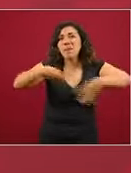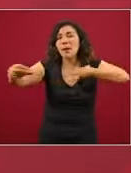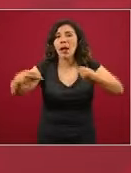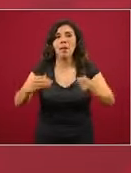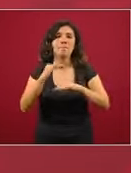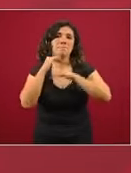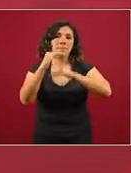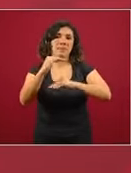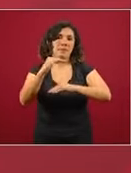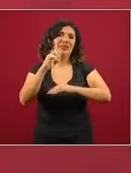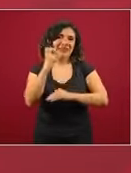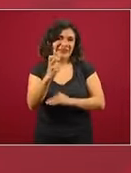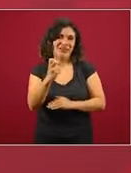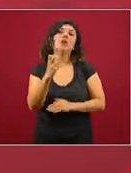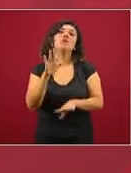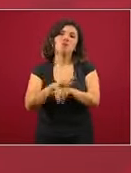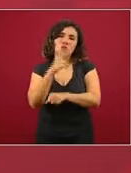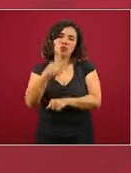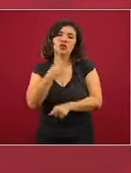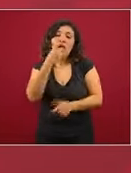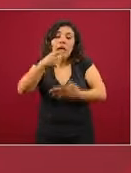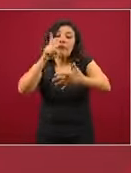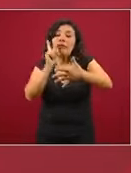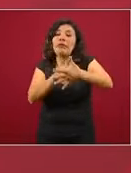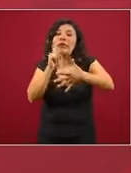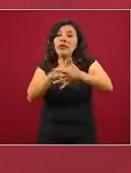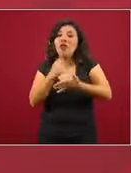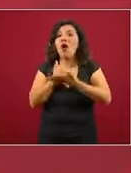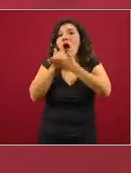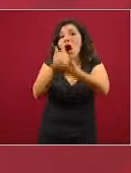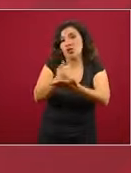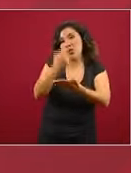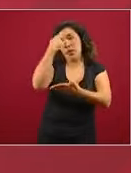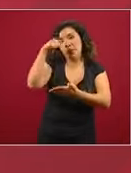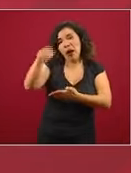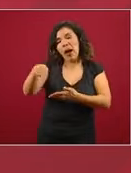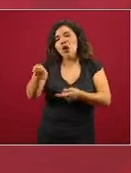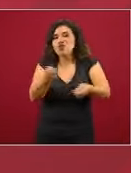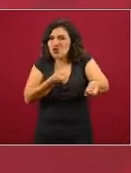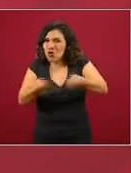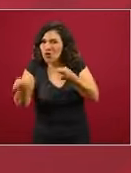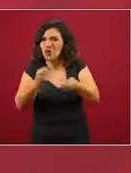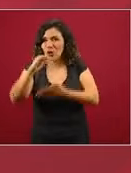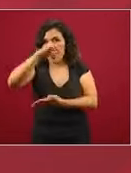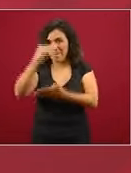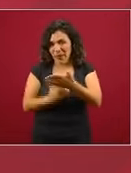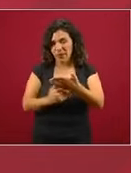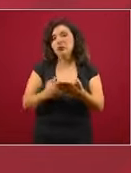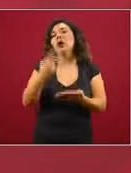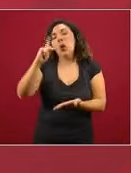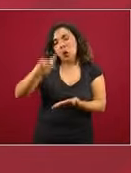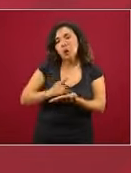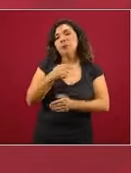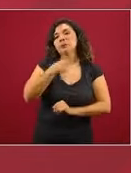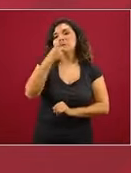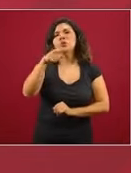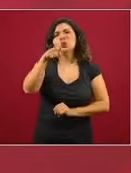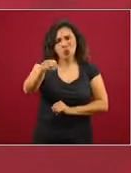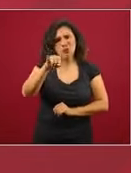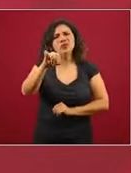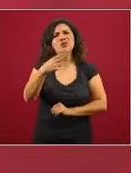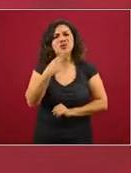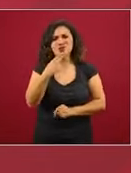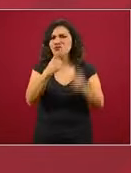lógica básica. Por eso la ponemos como la quinta medida, como una medida auxiliar, y volvemos a insistir, use